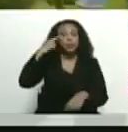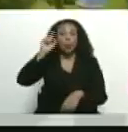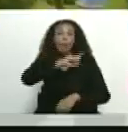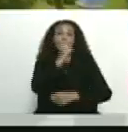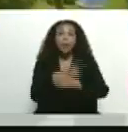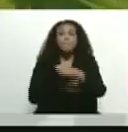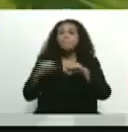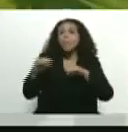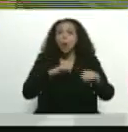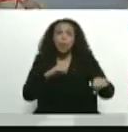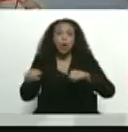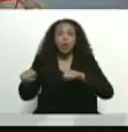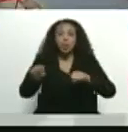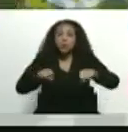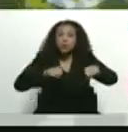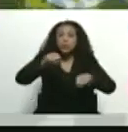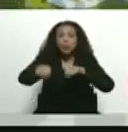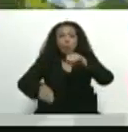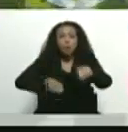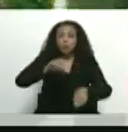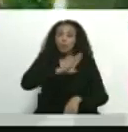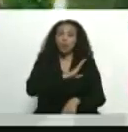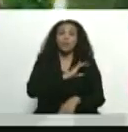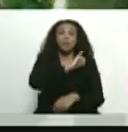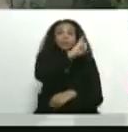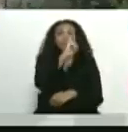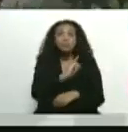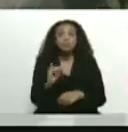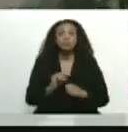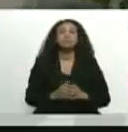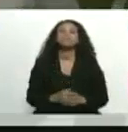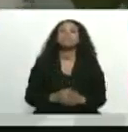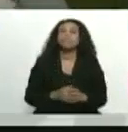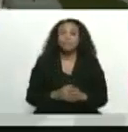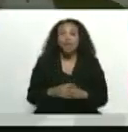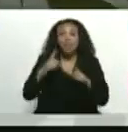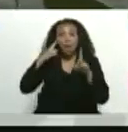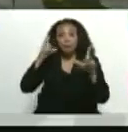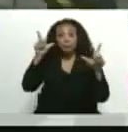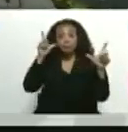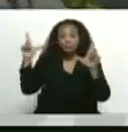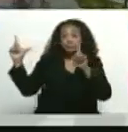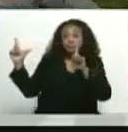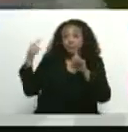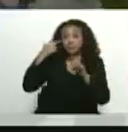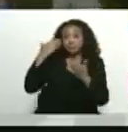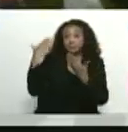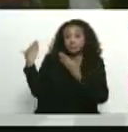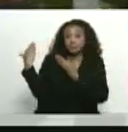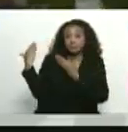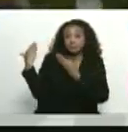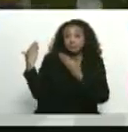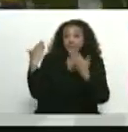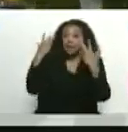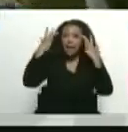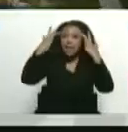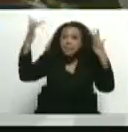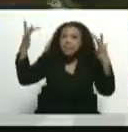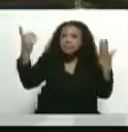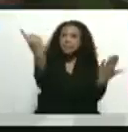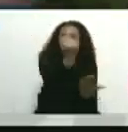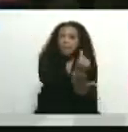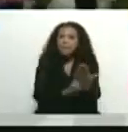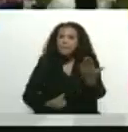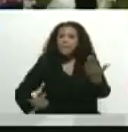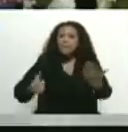poderoso movimiento ciclista del Zulia. La imagen que se ha hecho desde la misión Venezuela Bella,